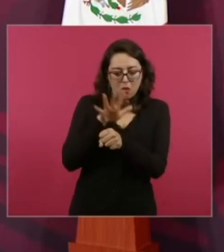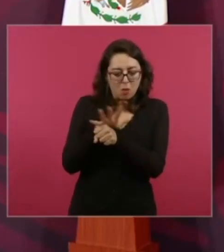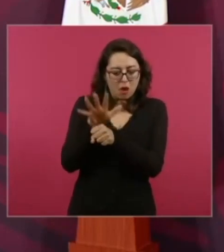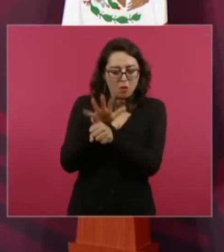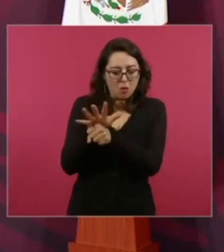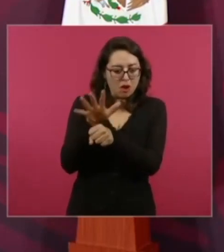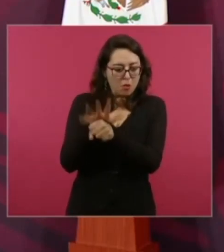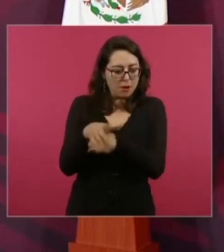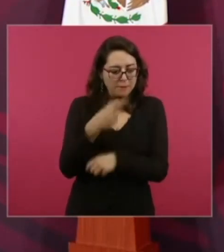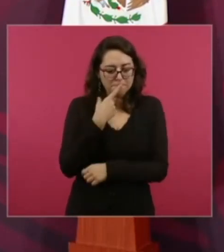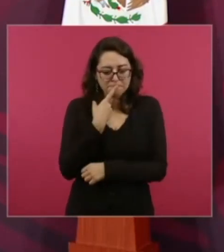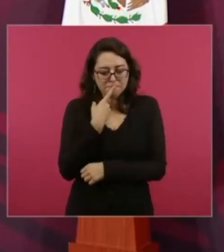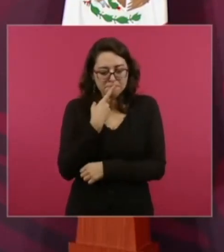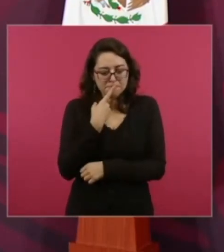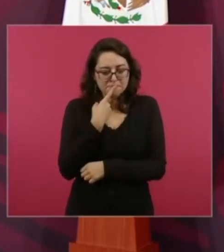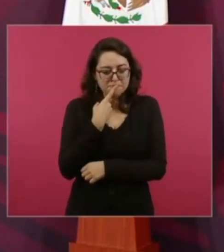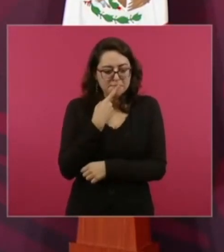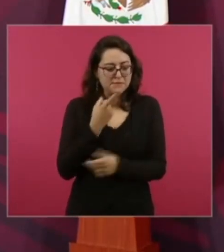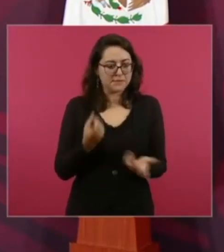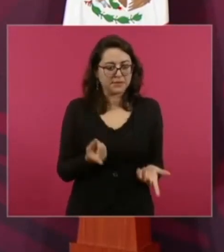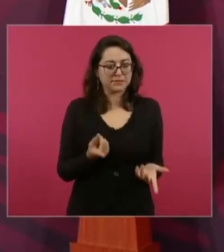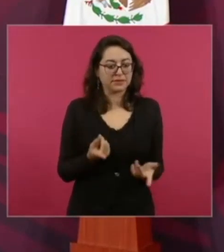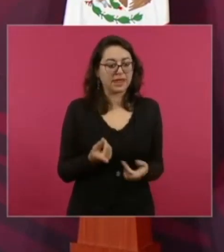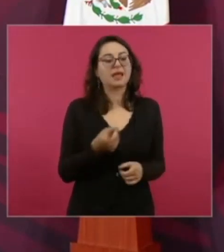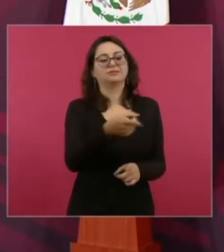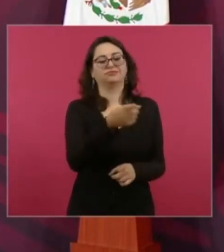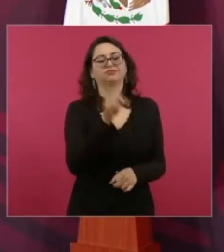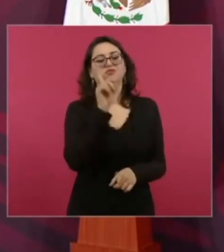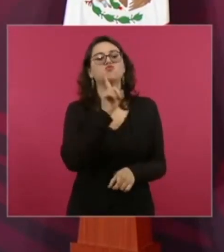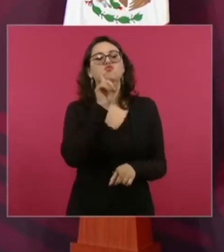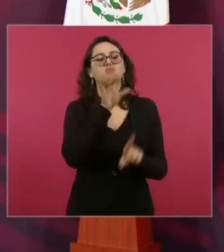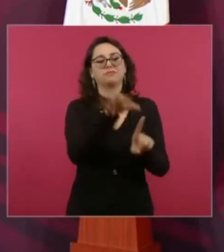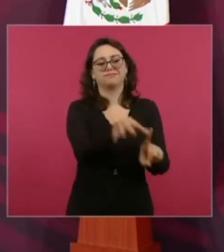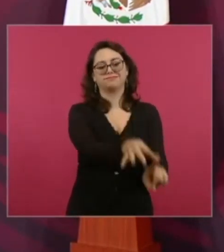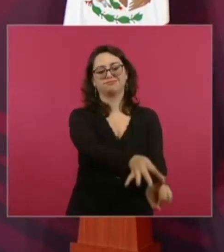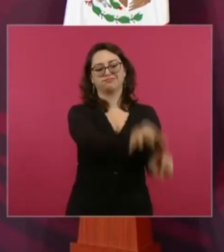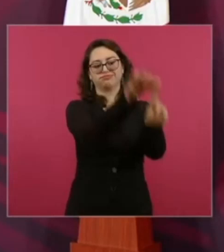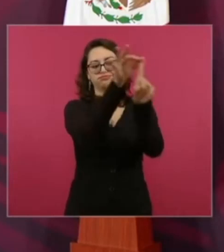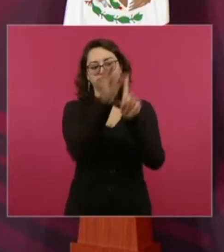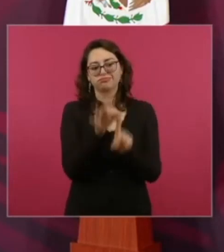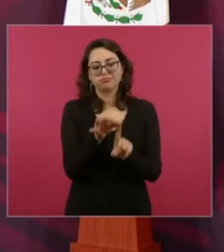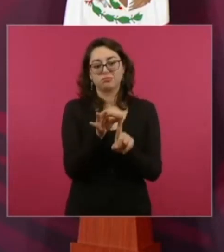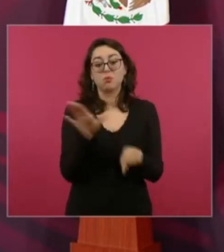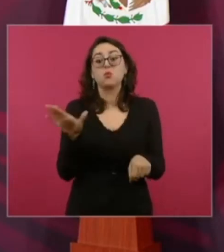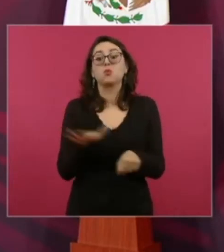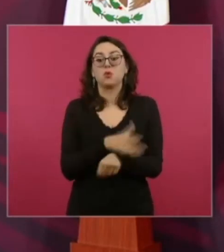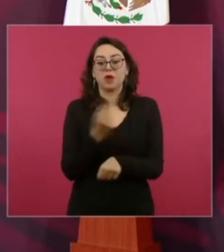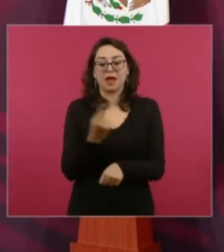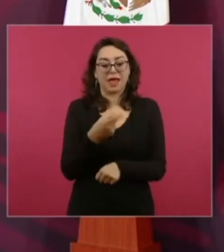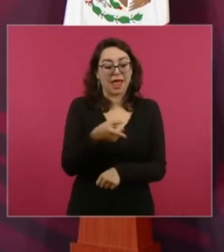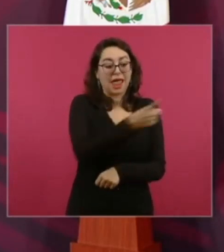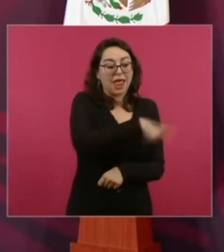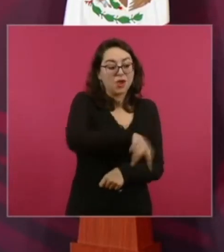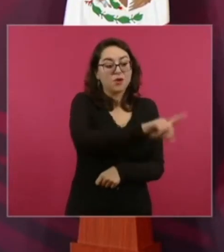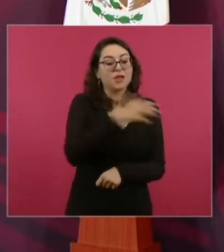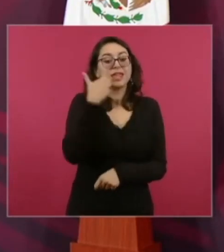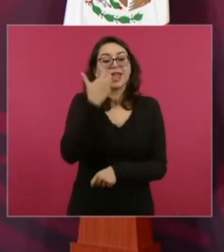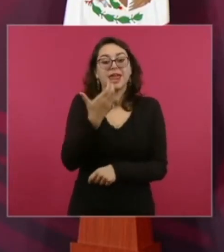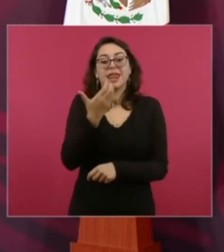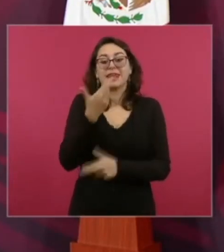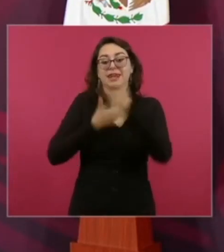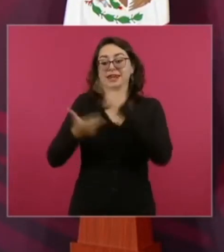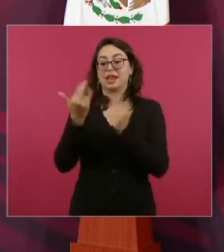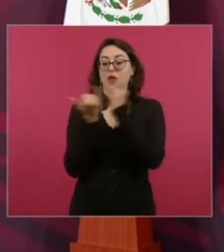dueños de México, porque quieren regresar por sus fueros, quieren seguir robando,